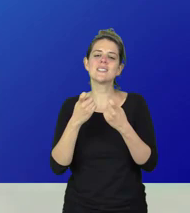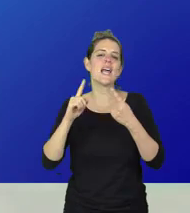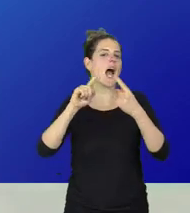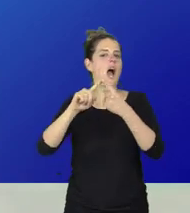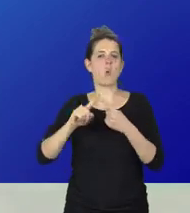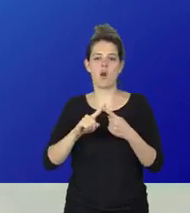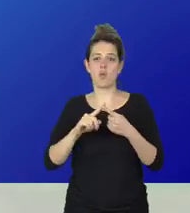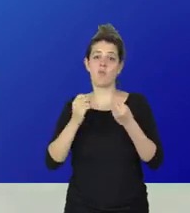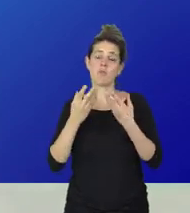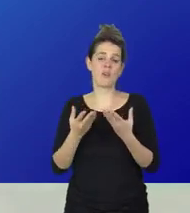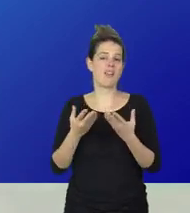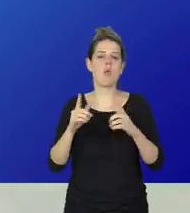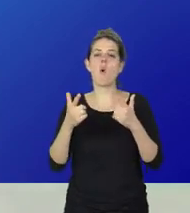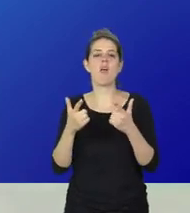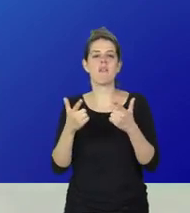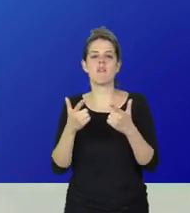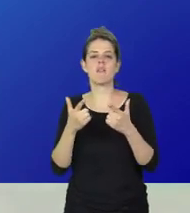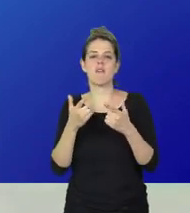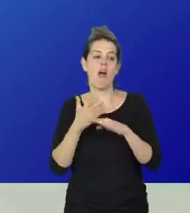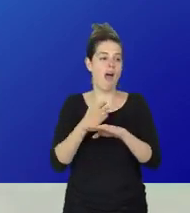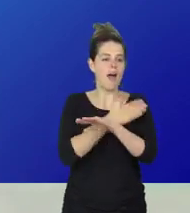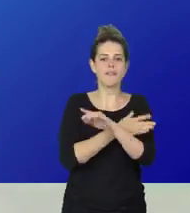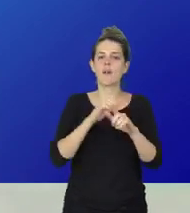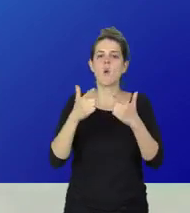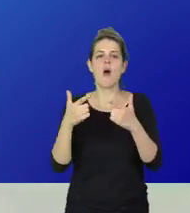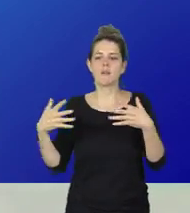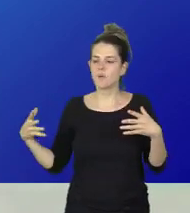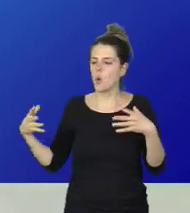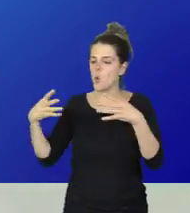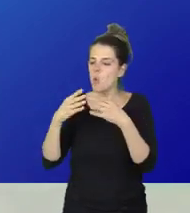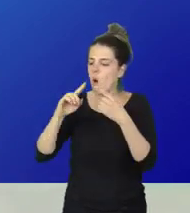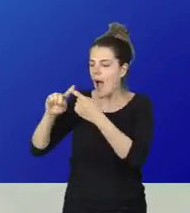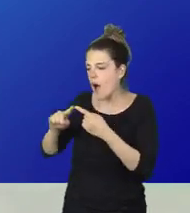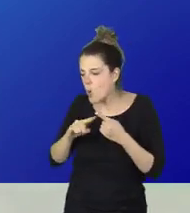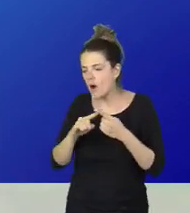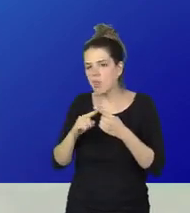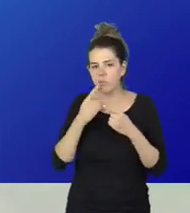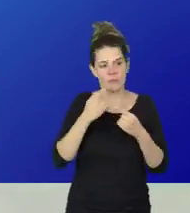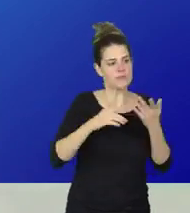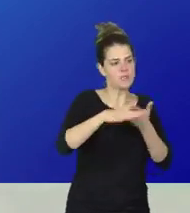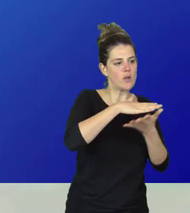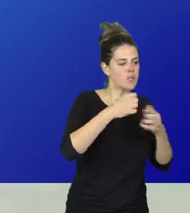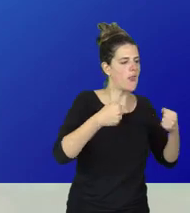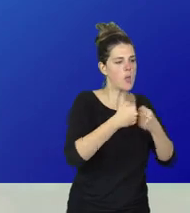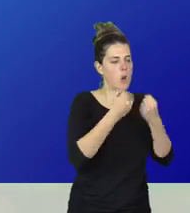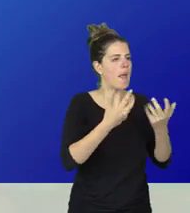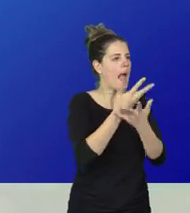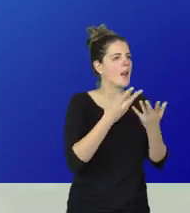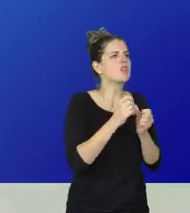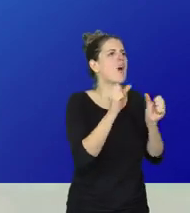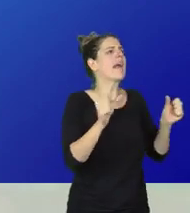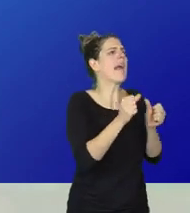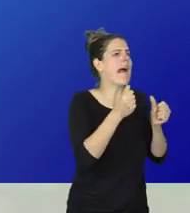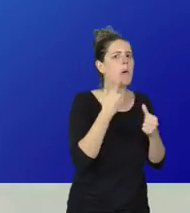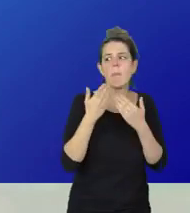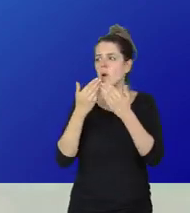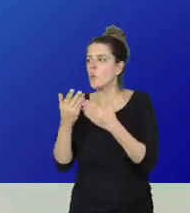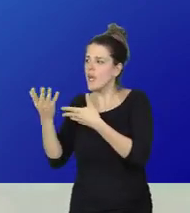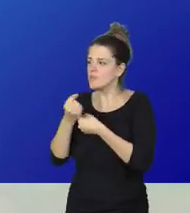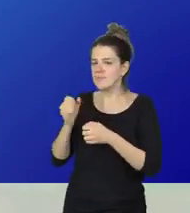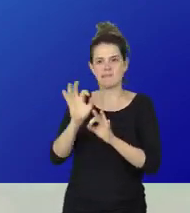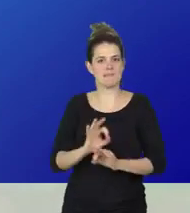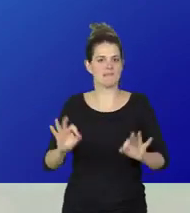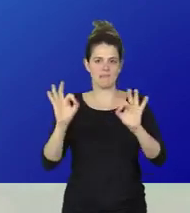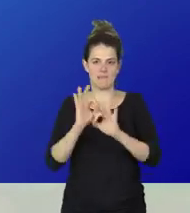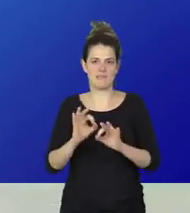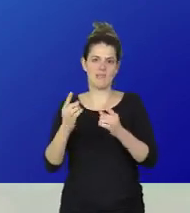establecer ciertos acuerdos porque no teníamos ningún marco tampoco colectivo como para poder responder de forma coherente